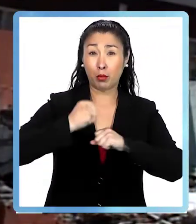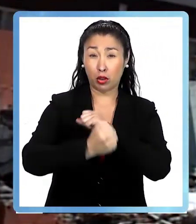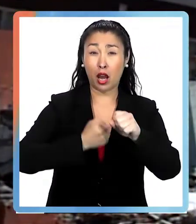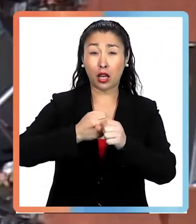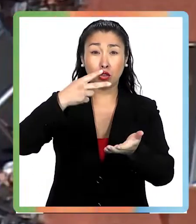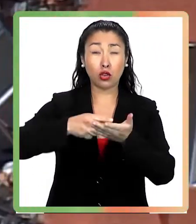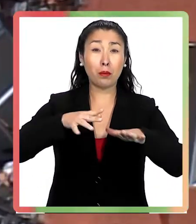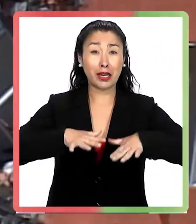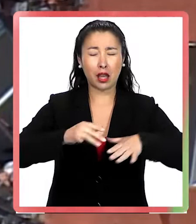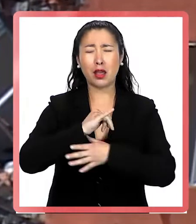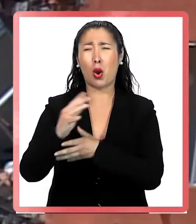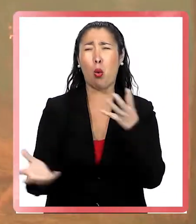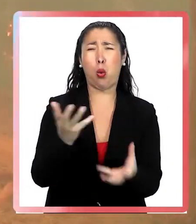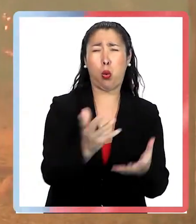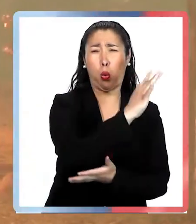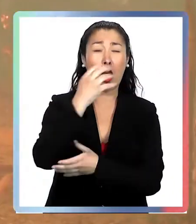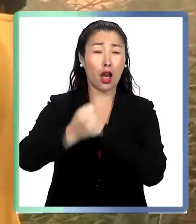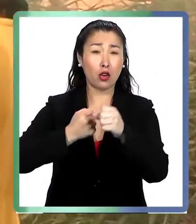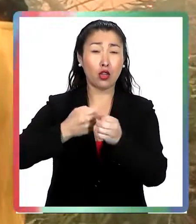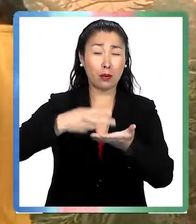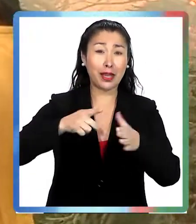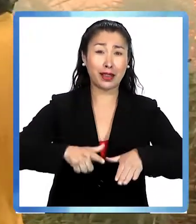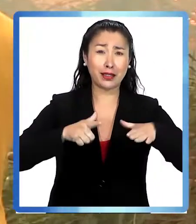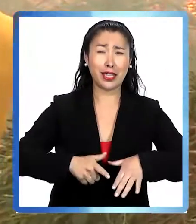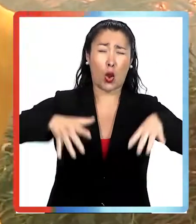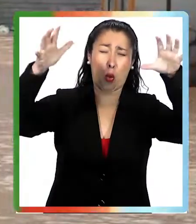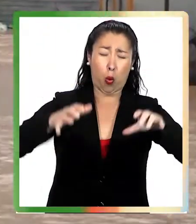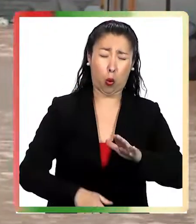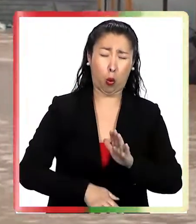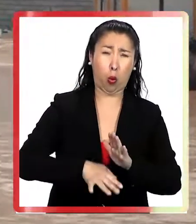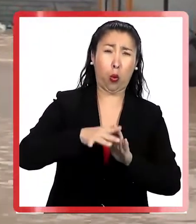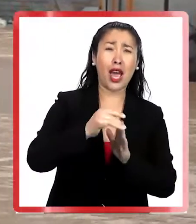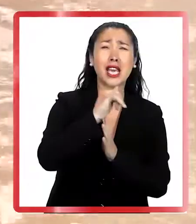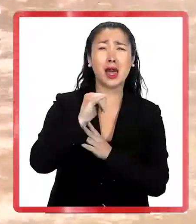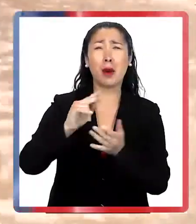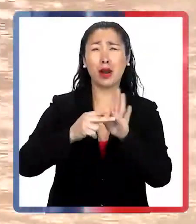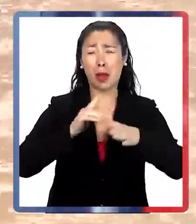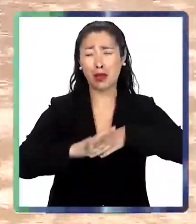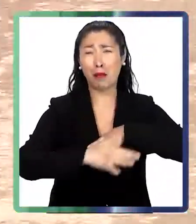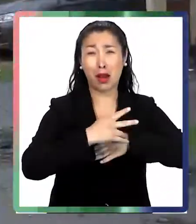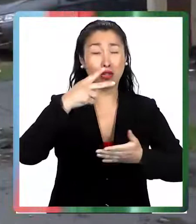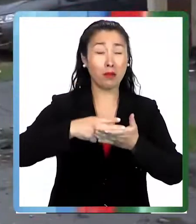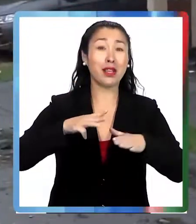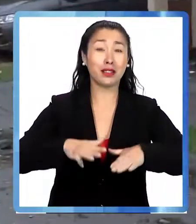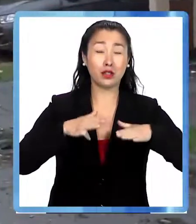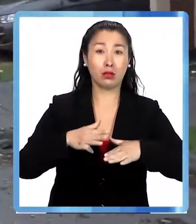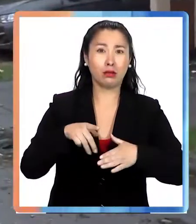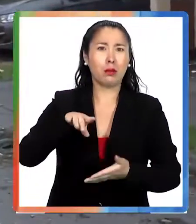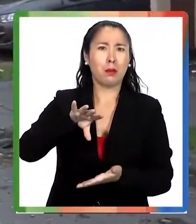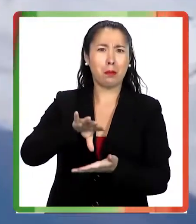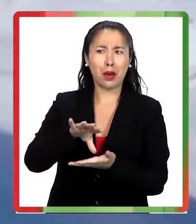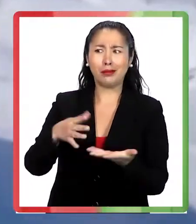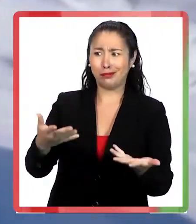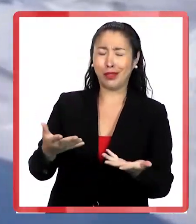Terremoto del 2010, el incendio forestal de 2017, inundaciones y la tromba marina de 2019.